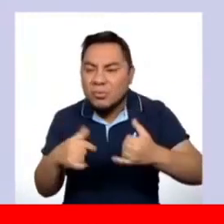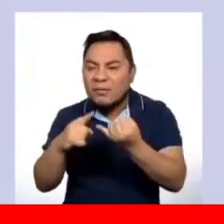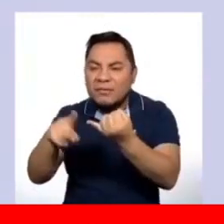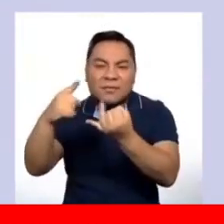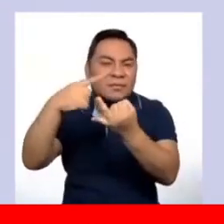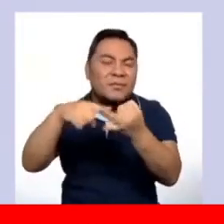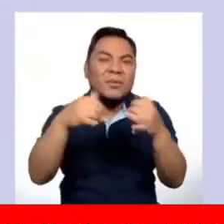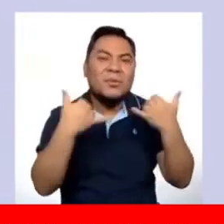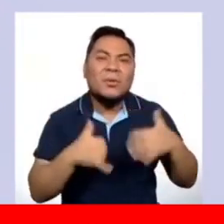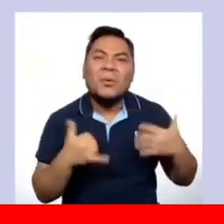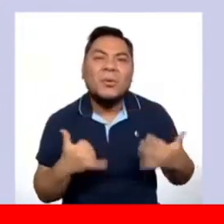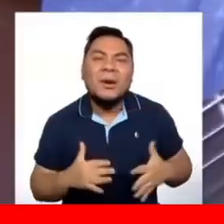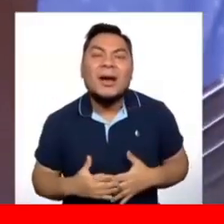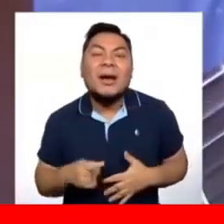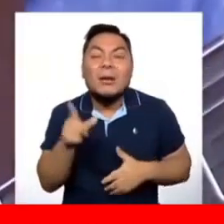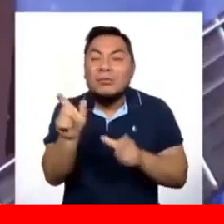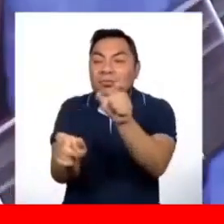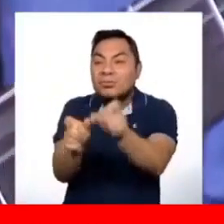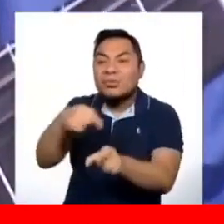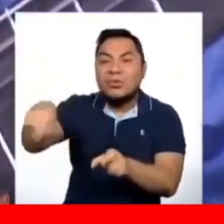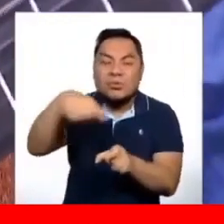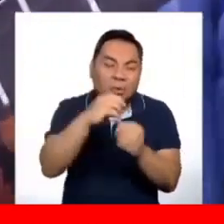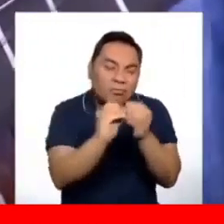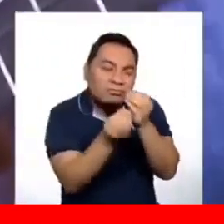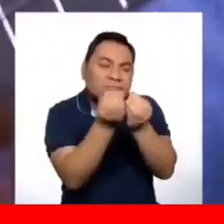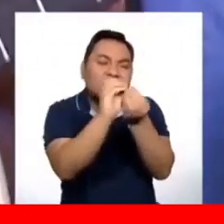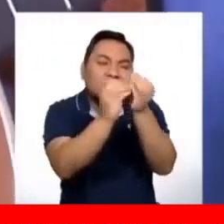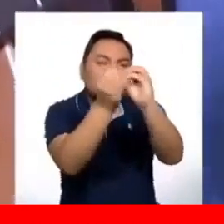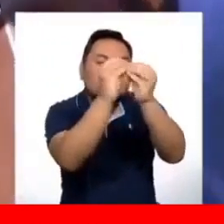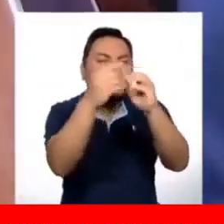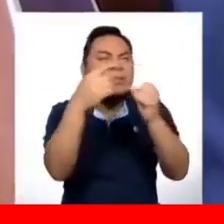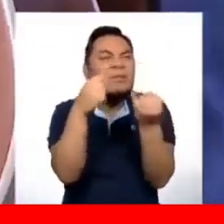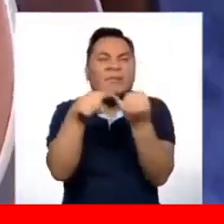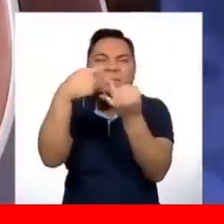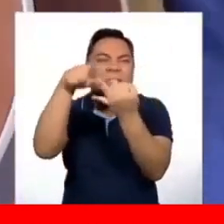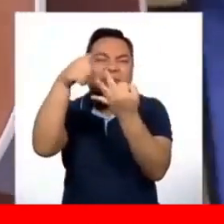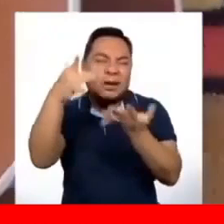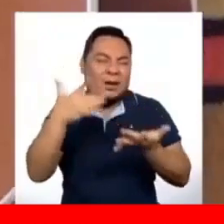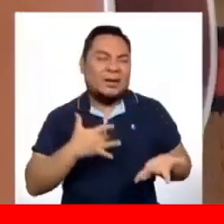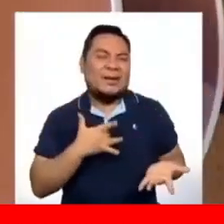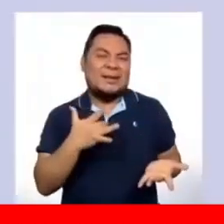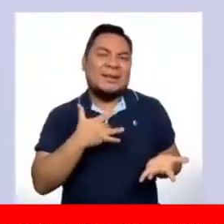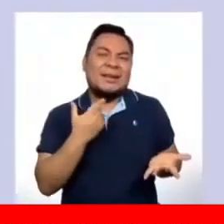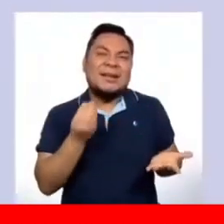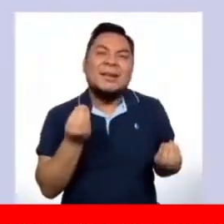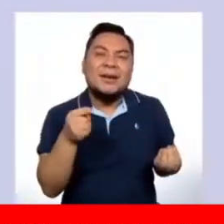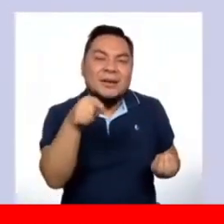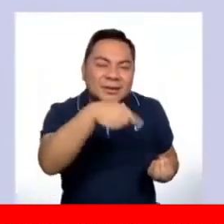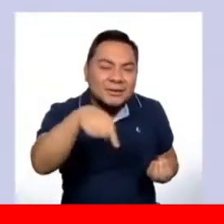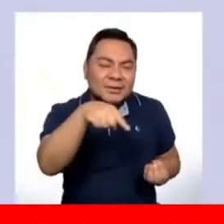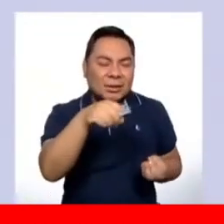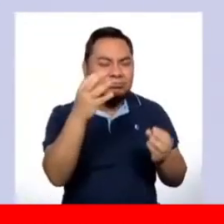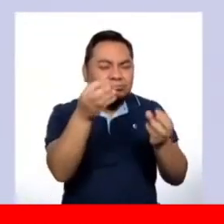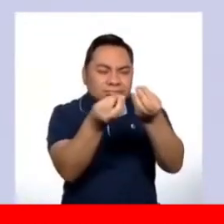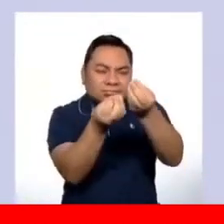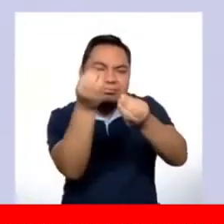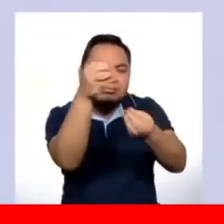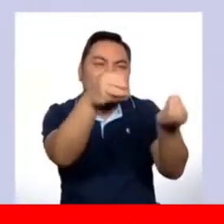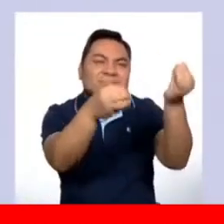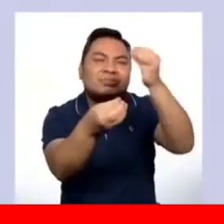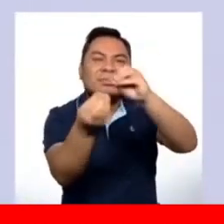tortugas, personitas. Construyo grillos, serpientes, monos, caracoles.